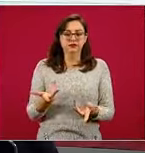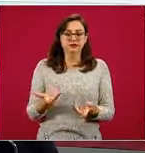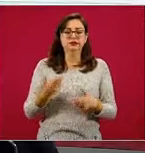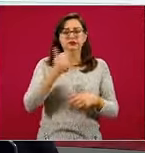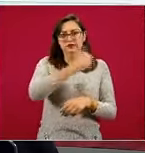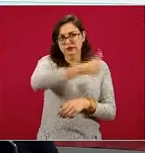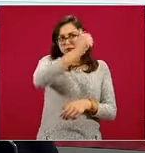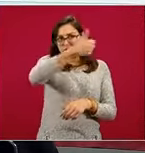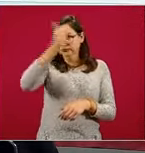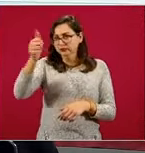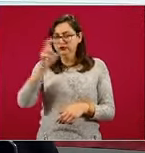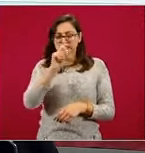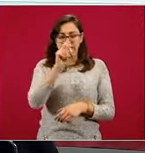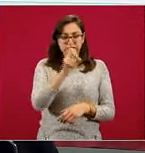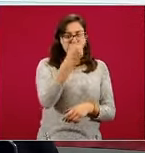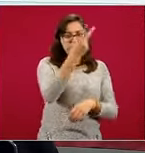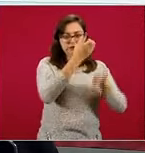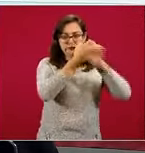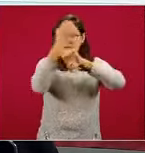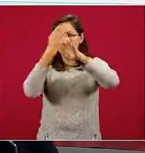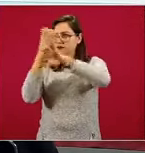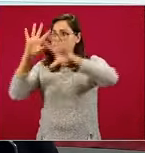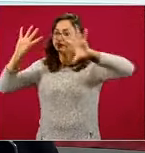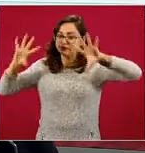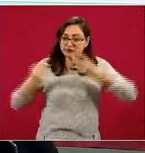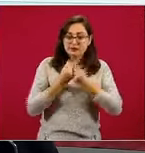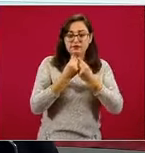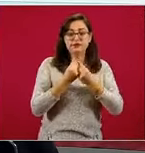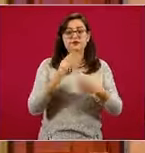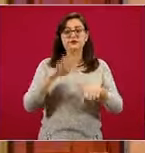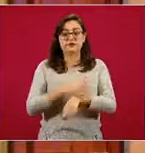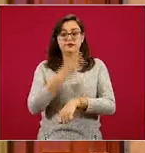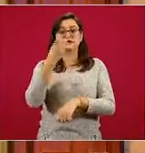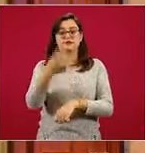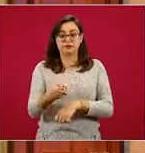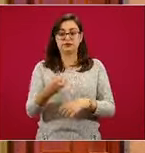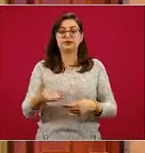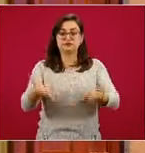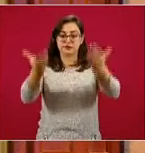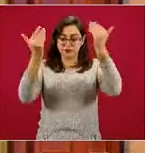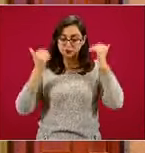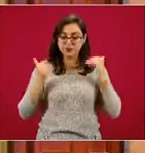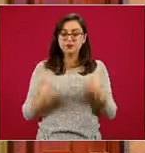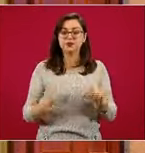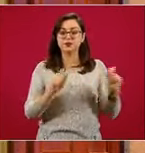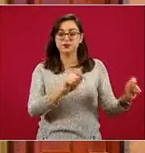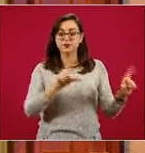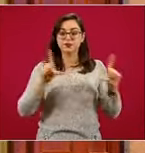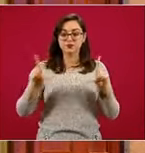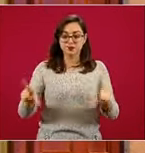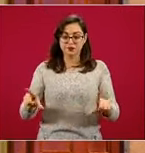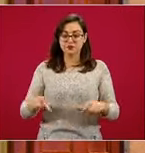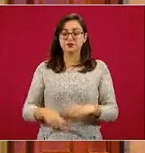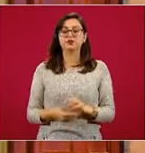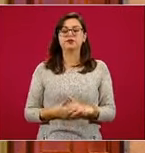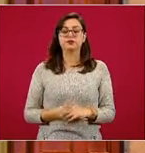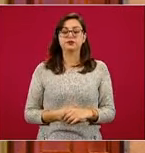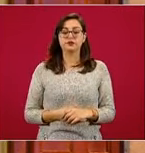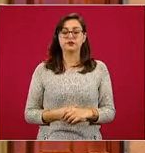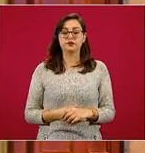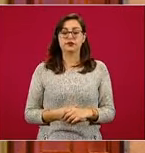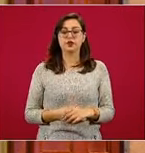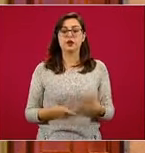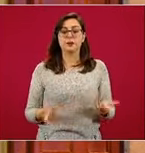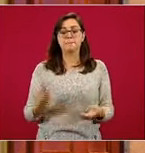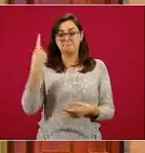de las 32 entidades federativas. Por lo mismo, preparamos la siguiente diapositiva, si me hacen el favor de compartirla,